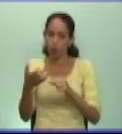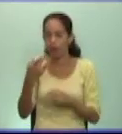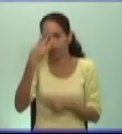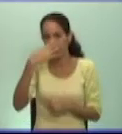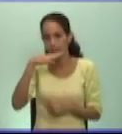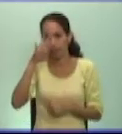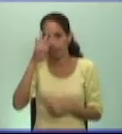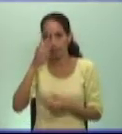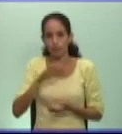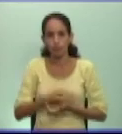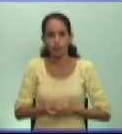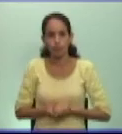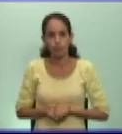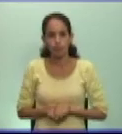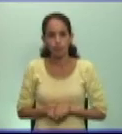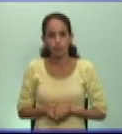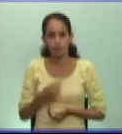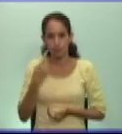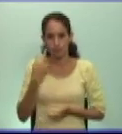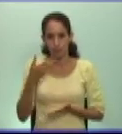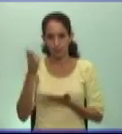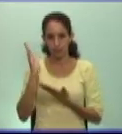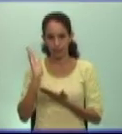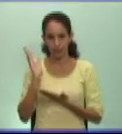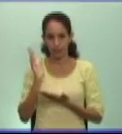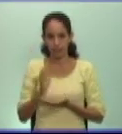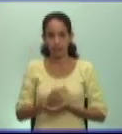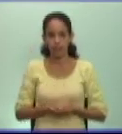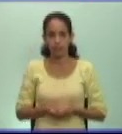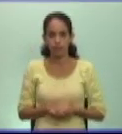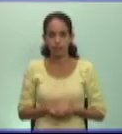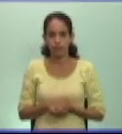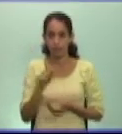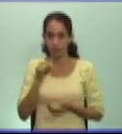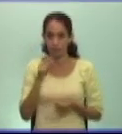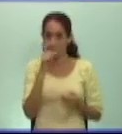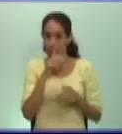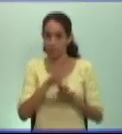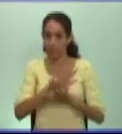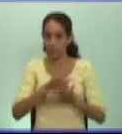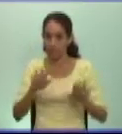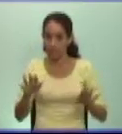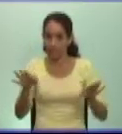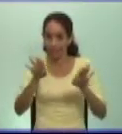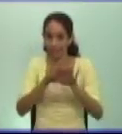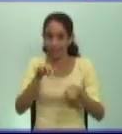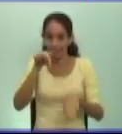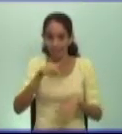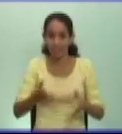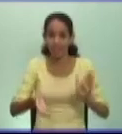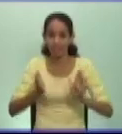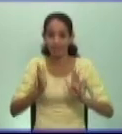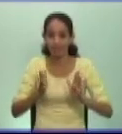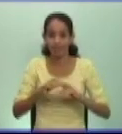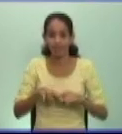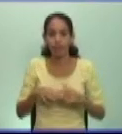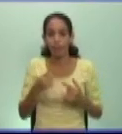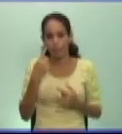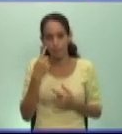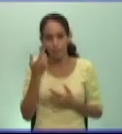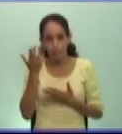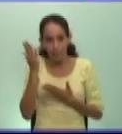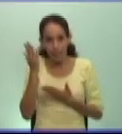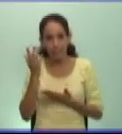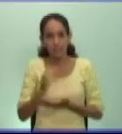Colonias en Yankee. Y ya cerrando todo este periodo, miren todos otros ejemplos que ustedes conocen de toda la